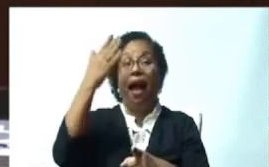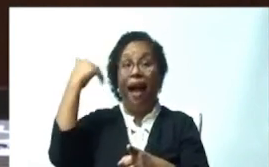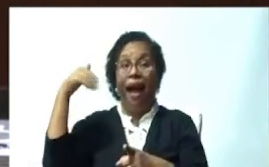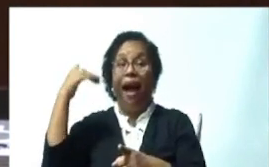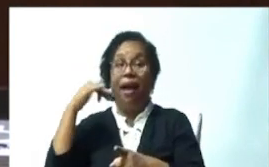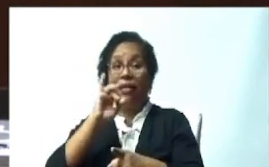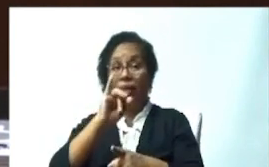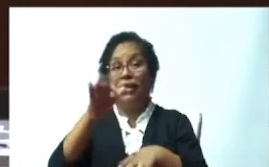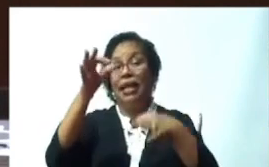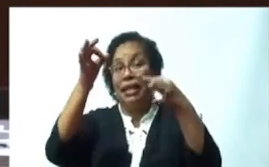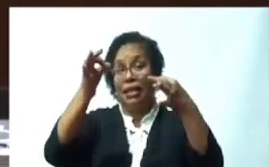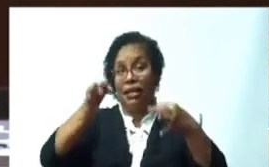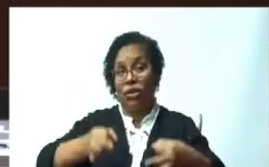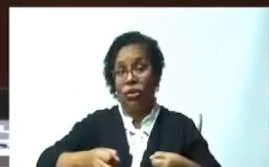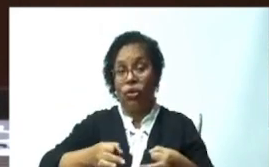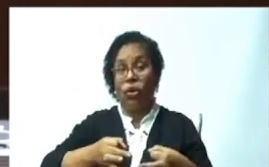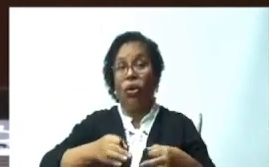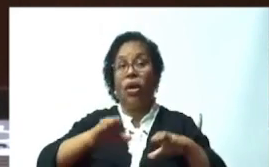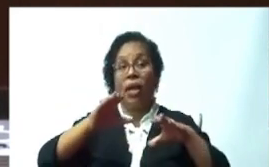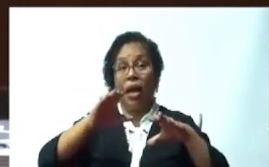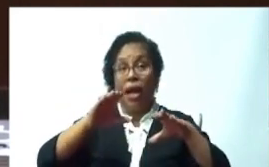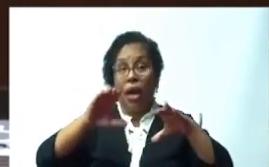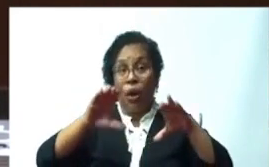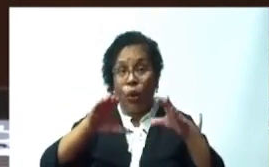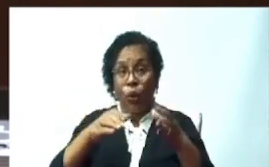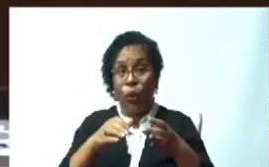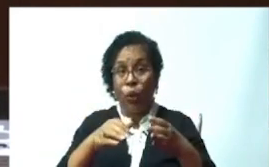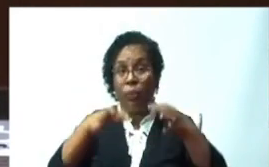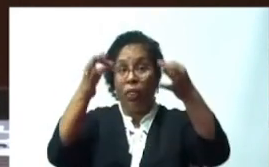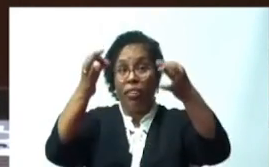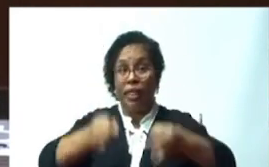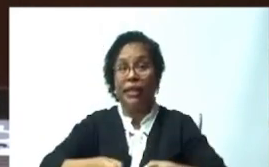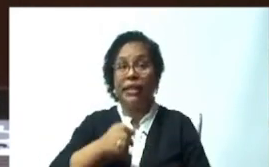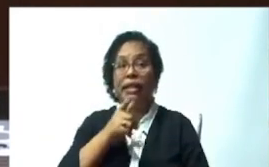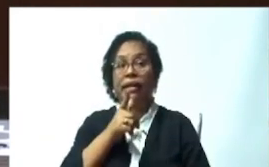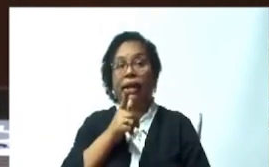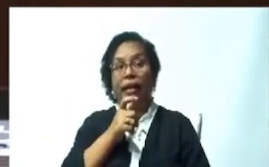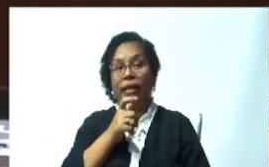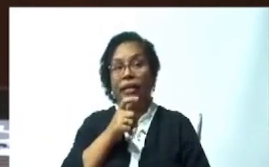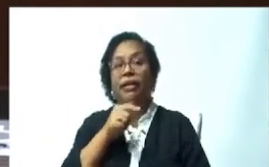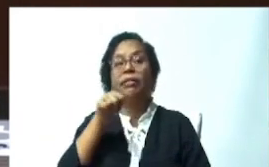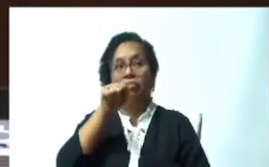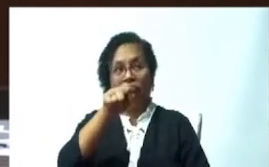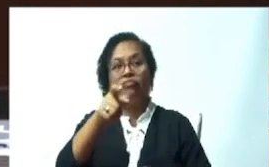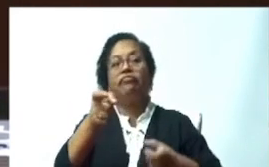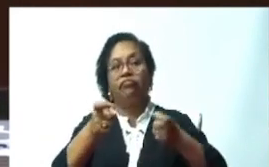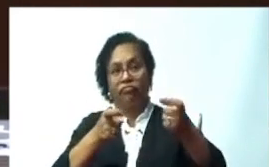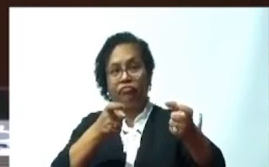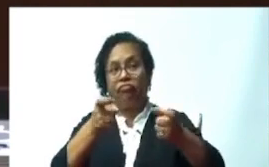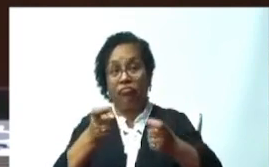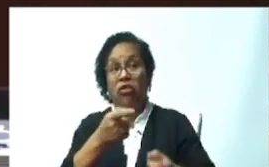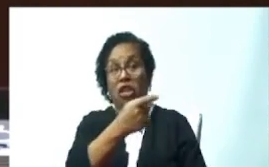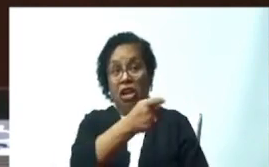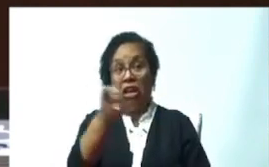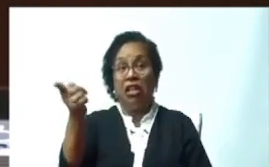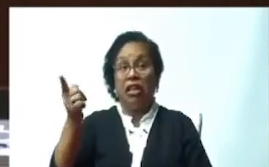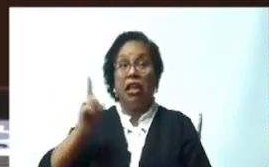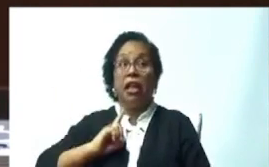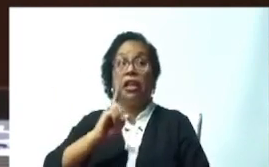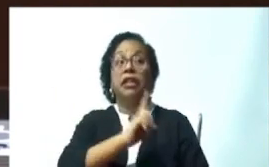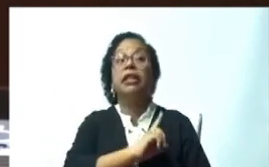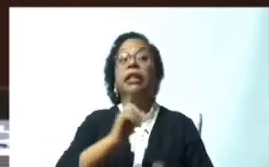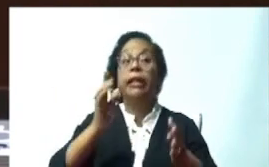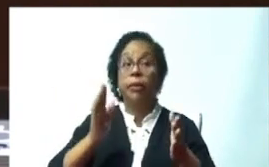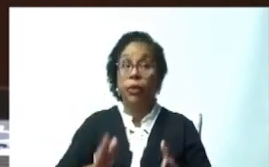administrativamente, y aquí hay diputados que eran ministros, viceministros, y